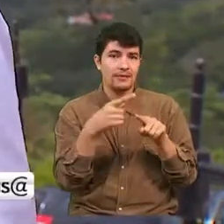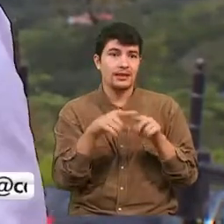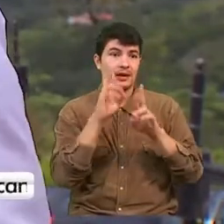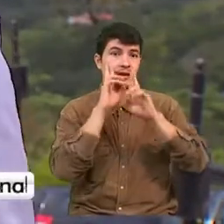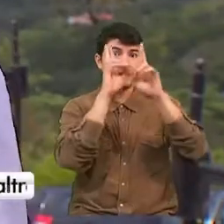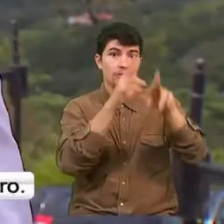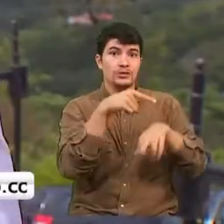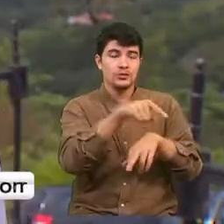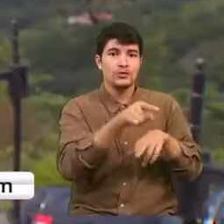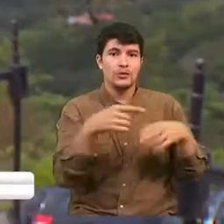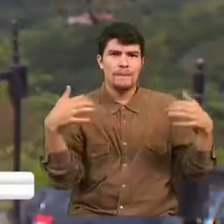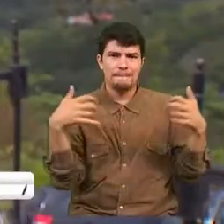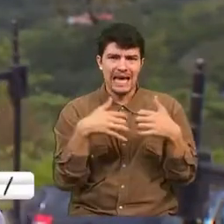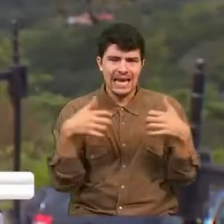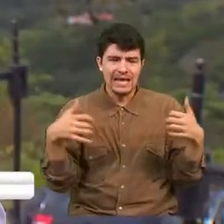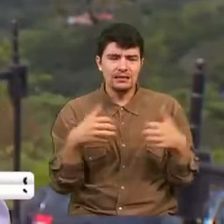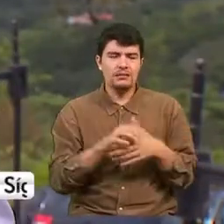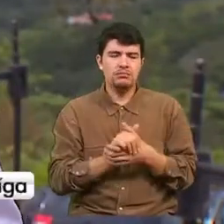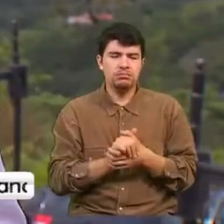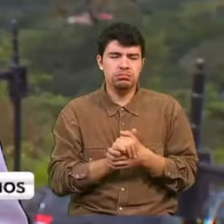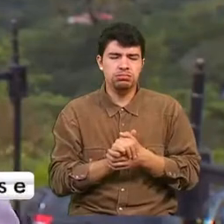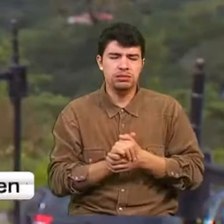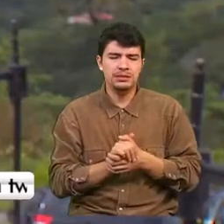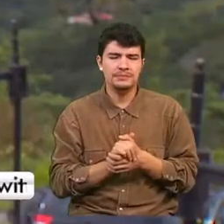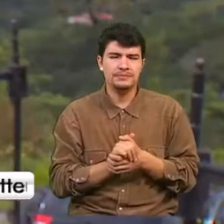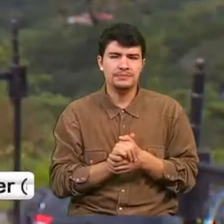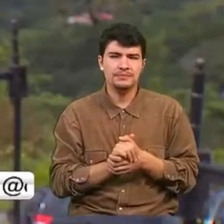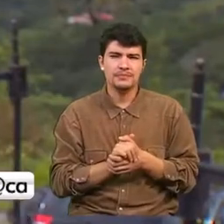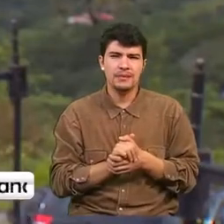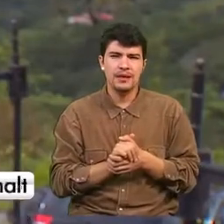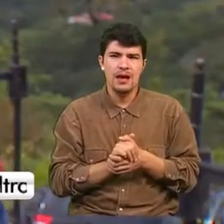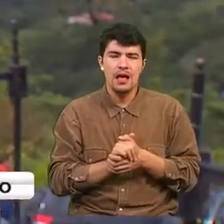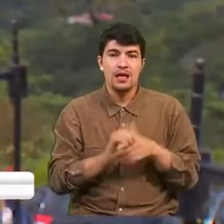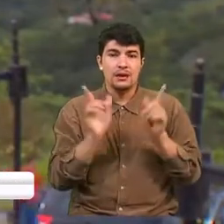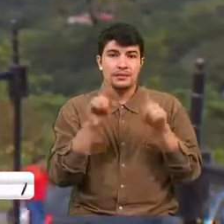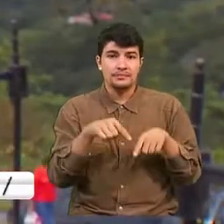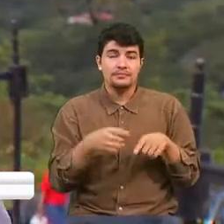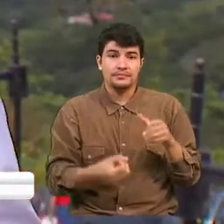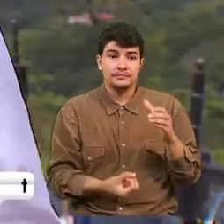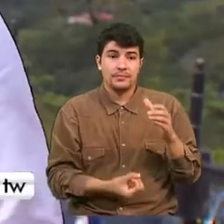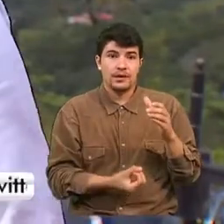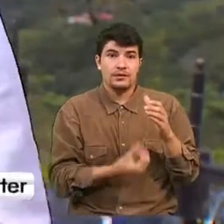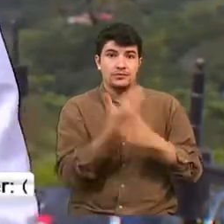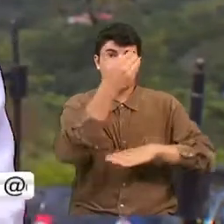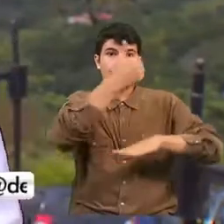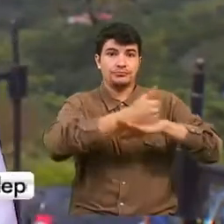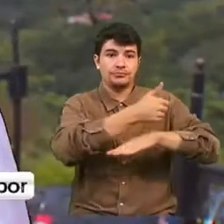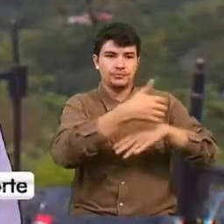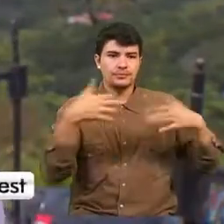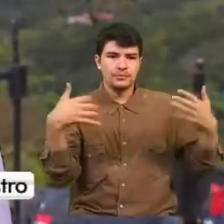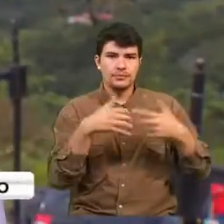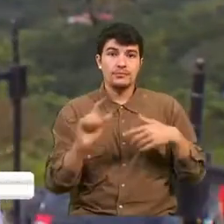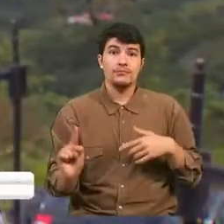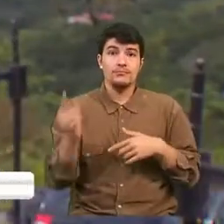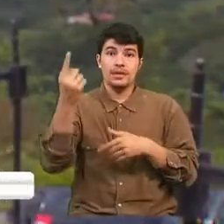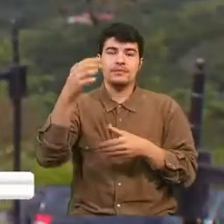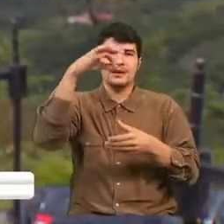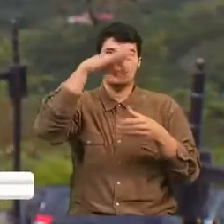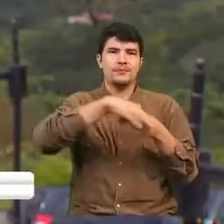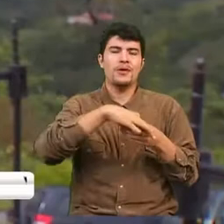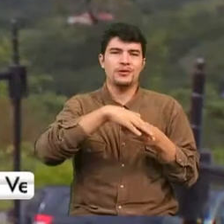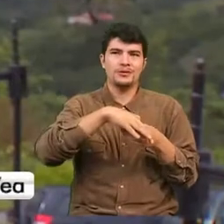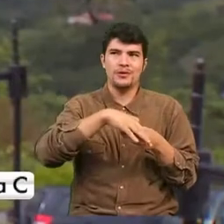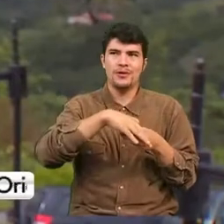provincia de Vélez allí, para recordarles que fue la constitución de Vélez la que permitió el primer voto de la mujer en